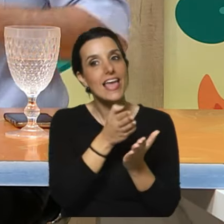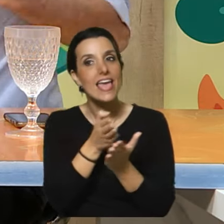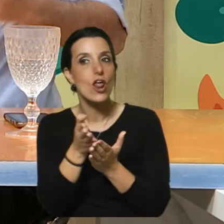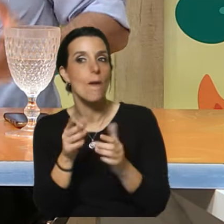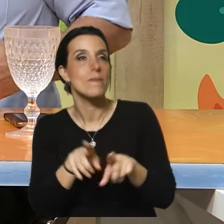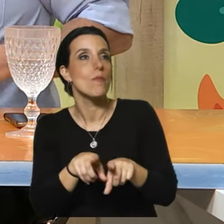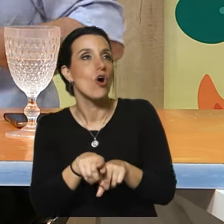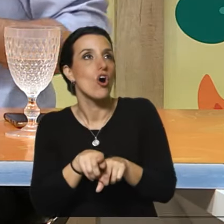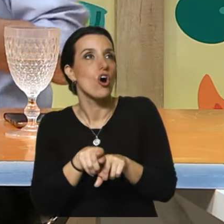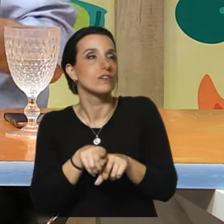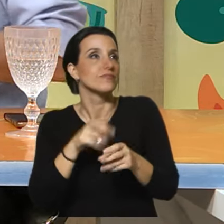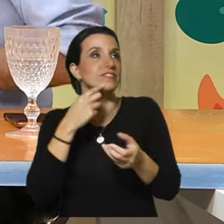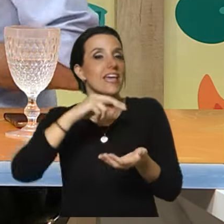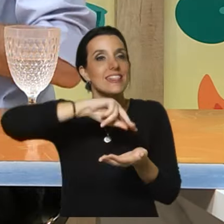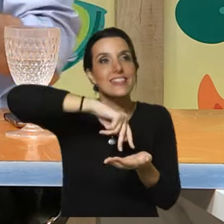como el